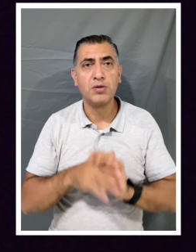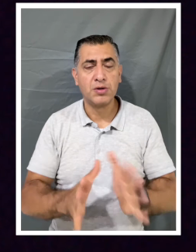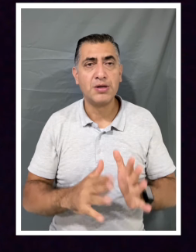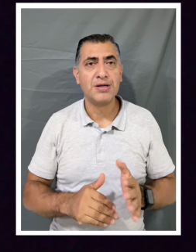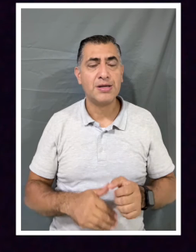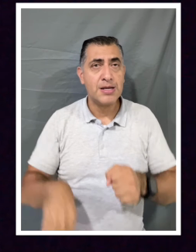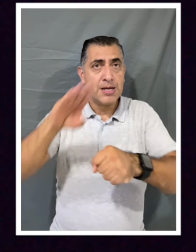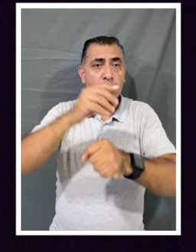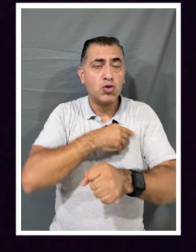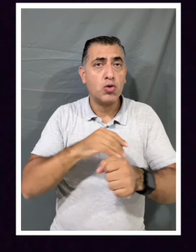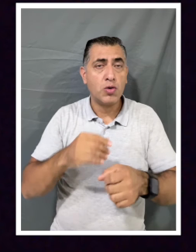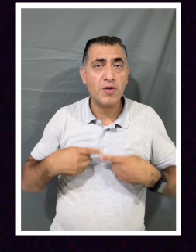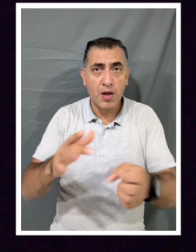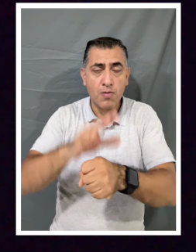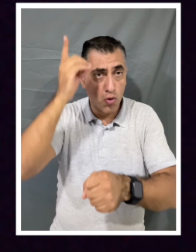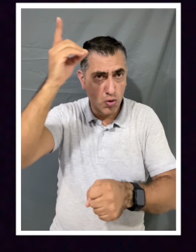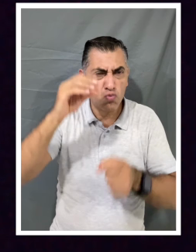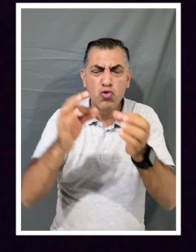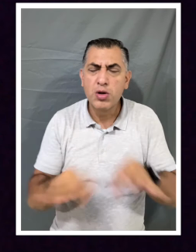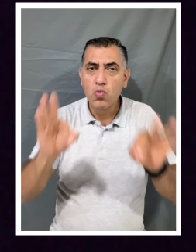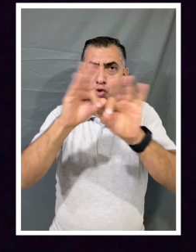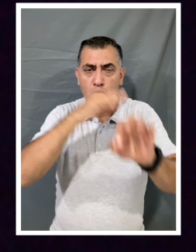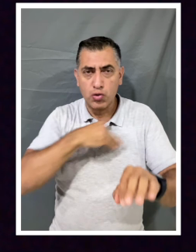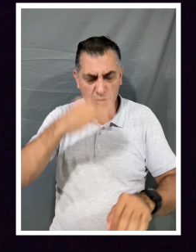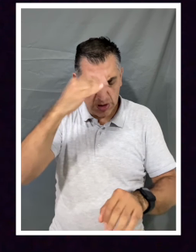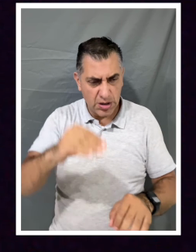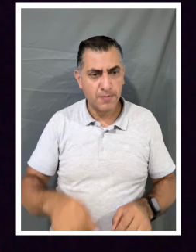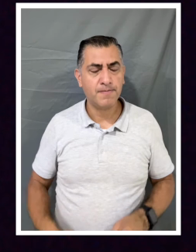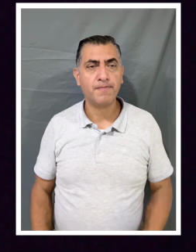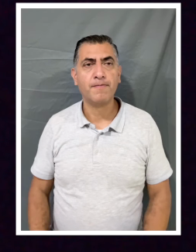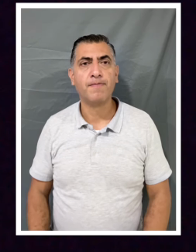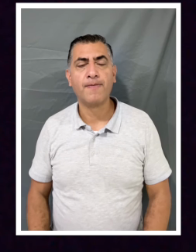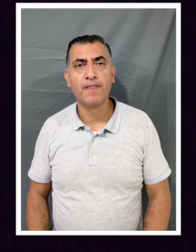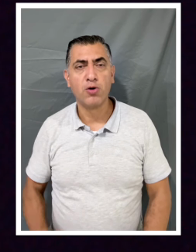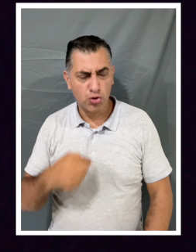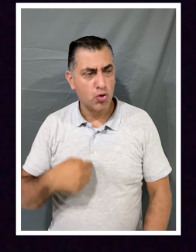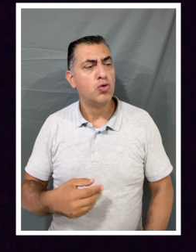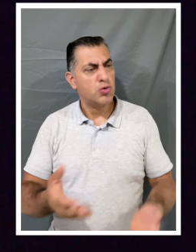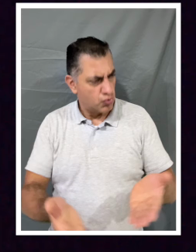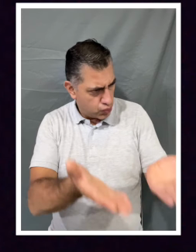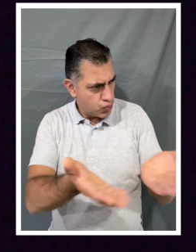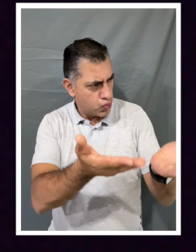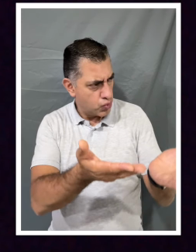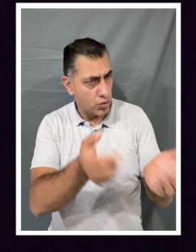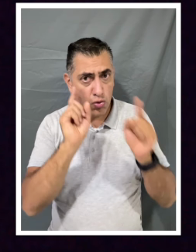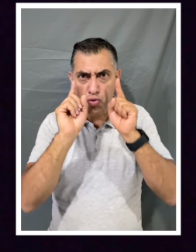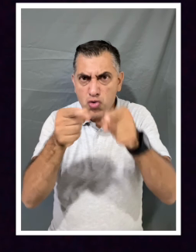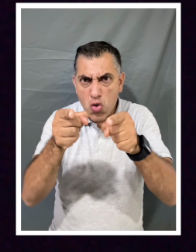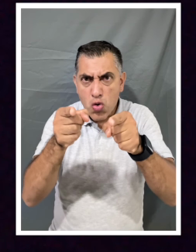sobrenatural dada por Dios es importante que sepamos más de dones tú mira yo te animo a que